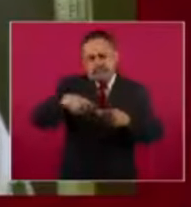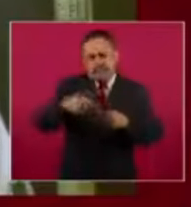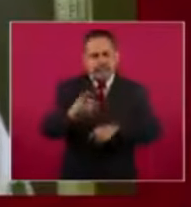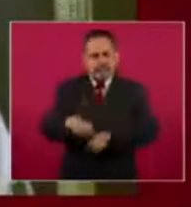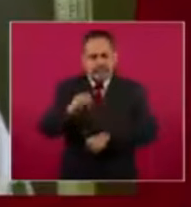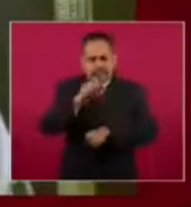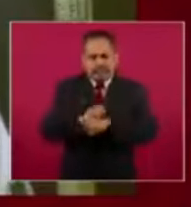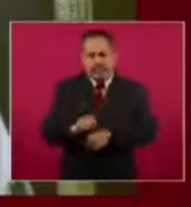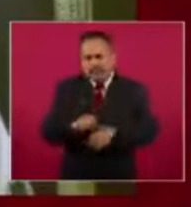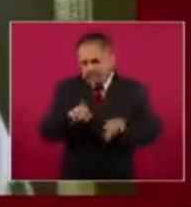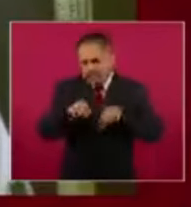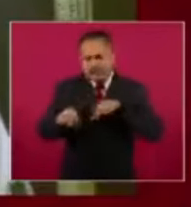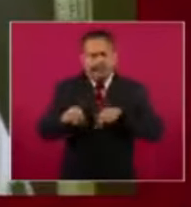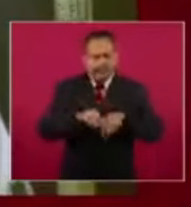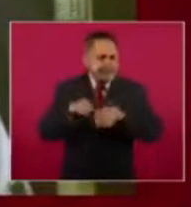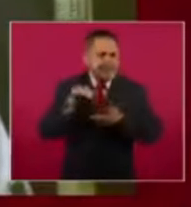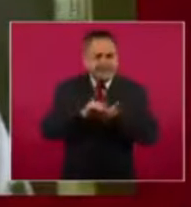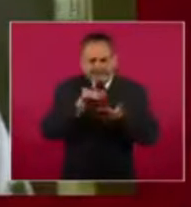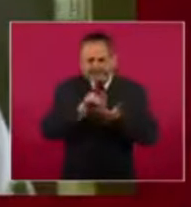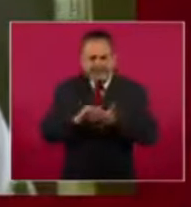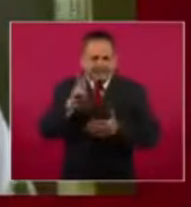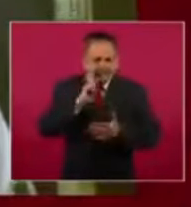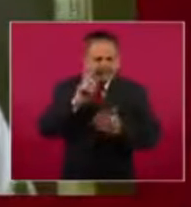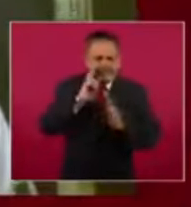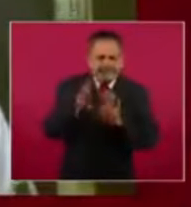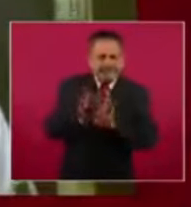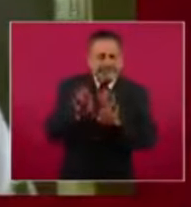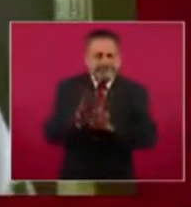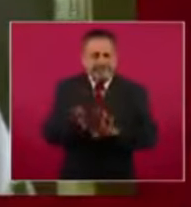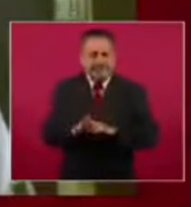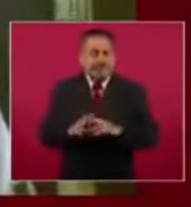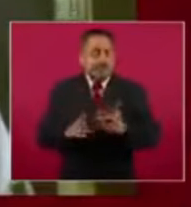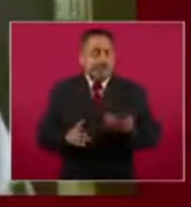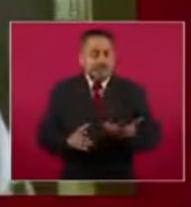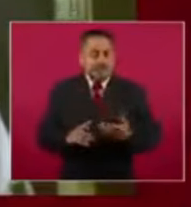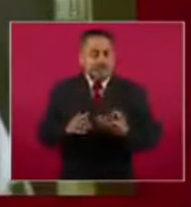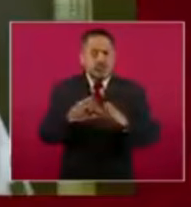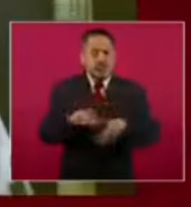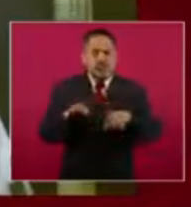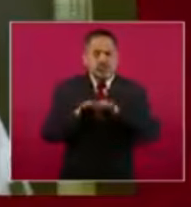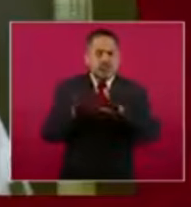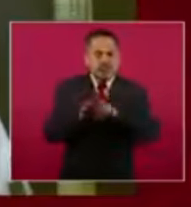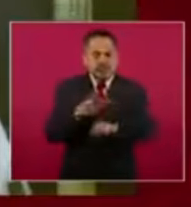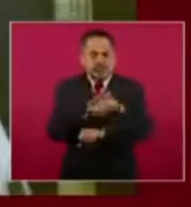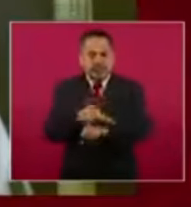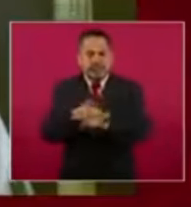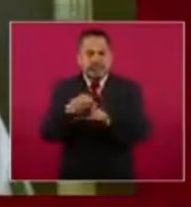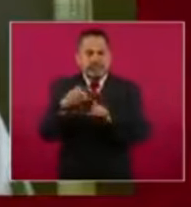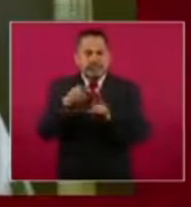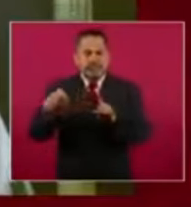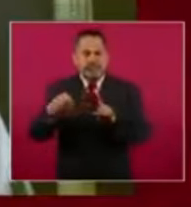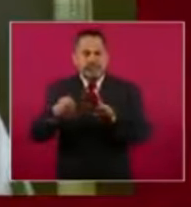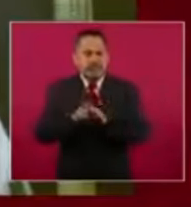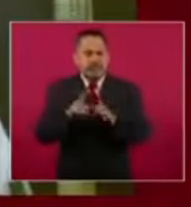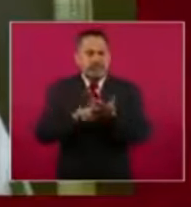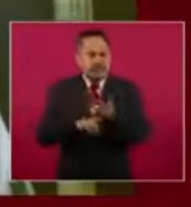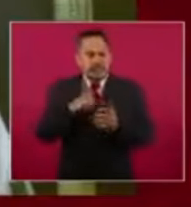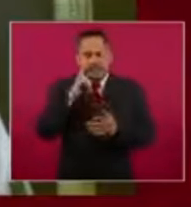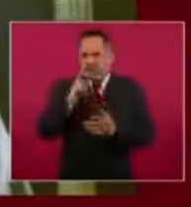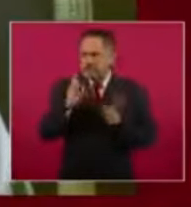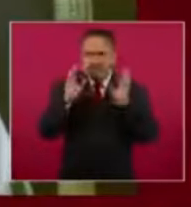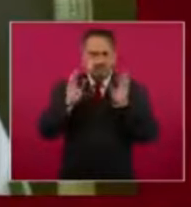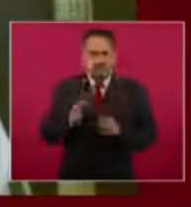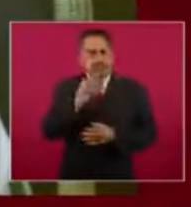semana. Seguimos trabajando, señor presidente, de una manera muy coordinada, de una manera ordenada